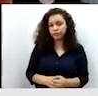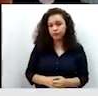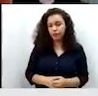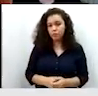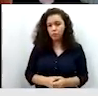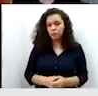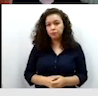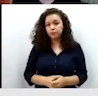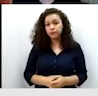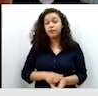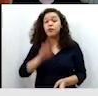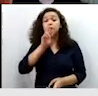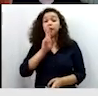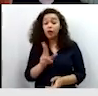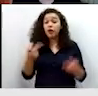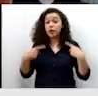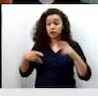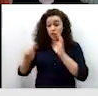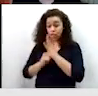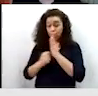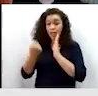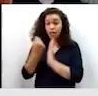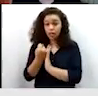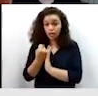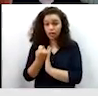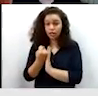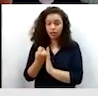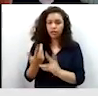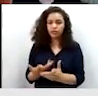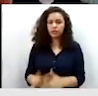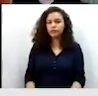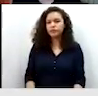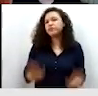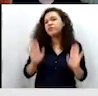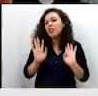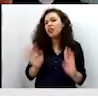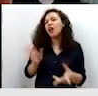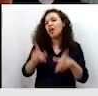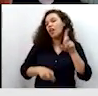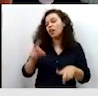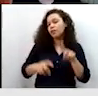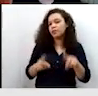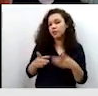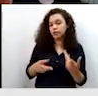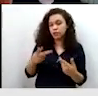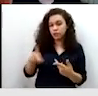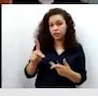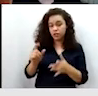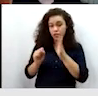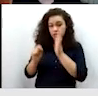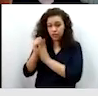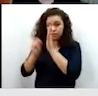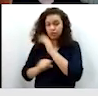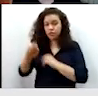Aquí lo ideal es que sea un técnico como tal. Es que le digo, aquí ya va a depender mucho. Estamos hablando del sistema de filtrado,